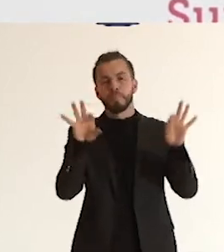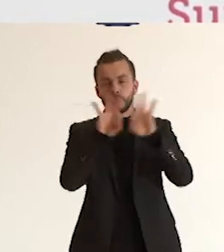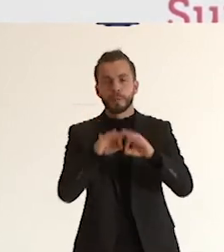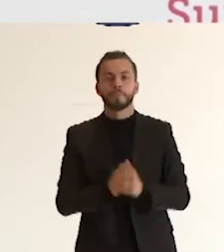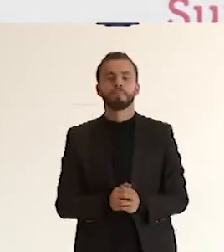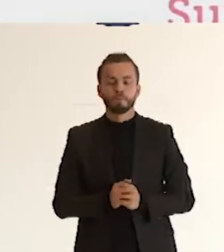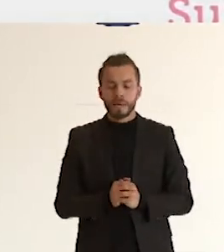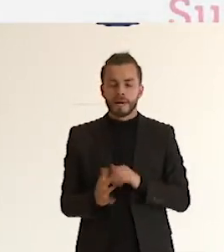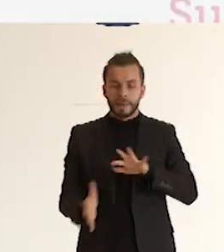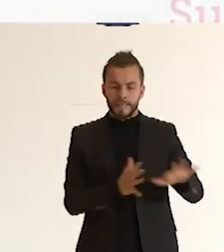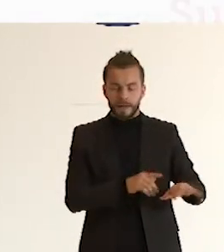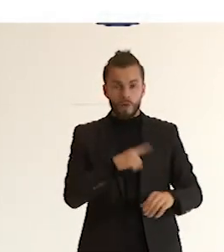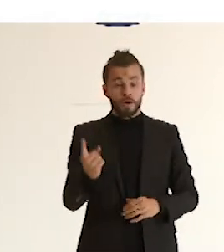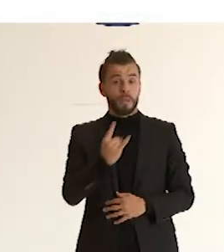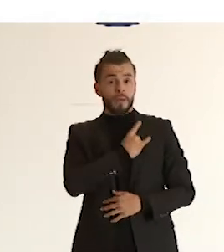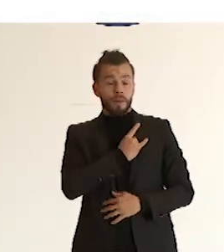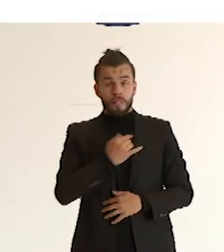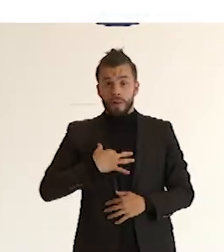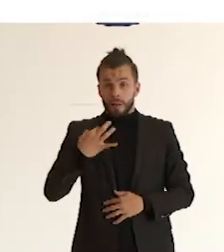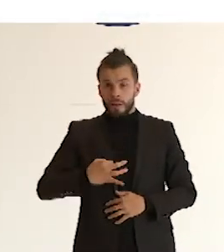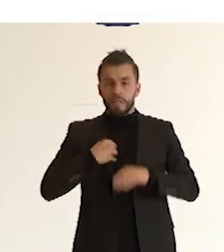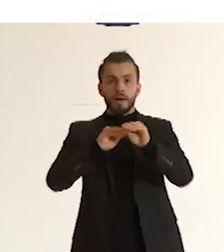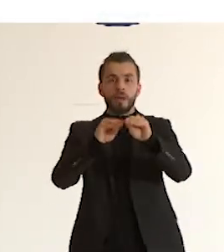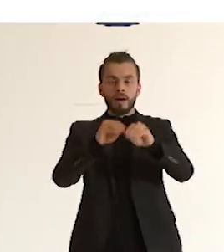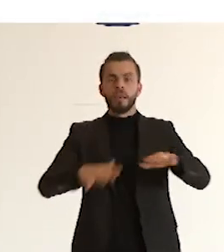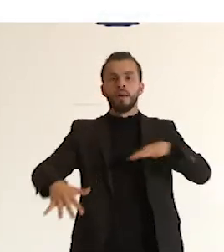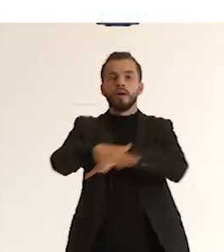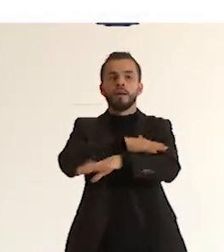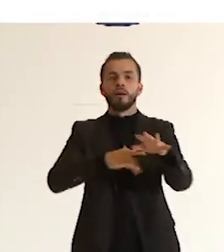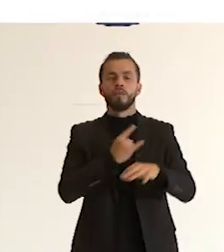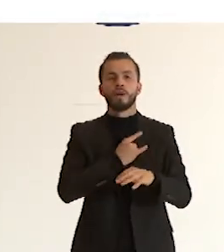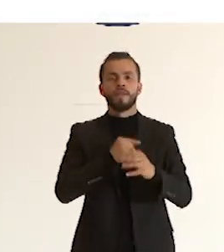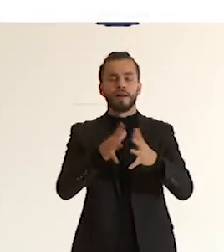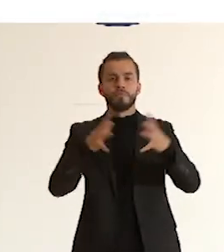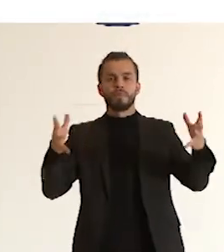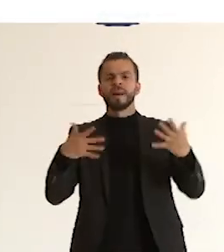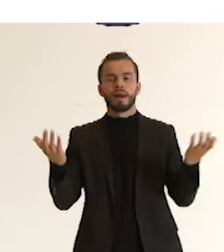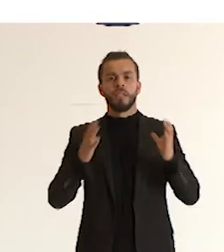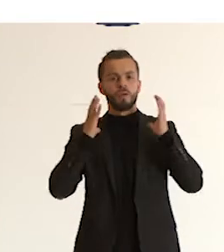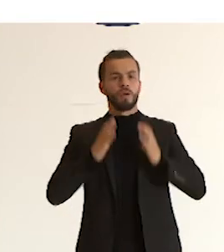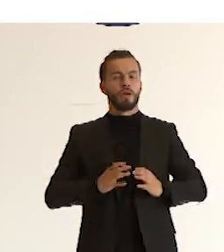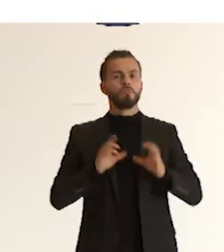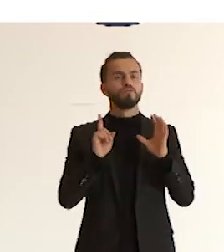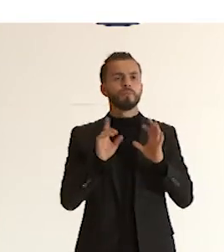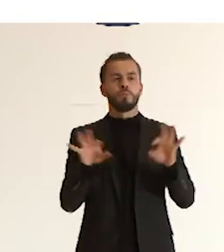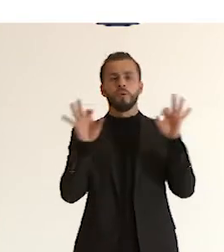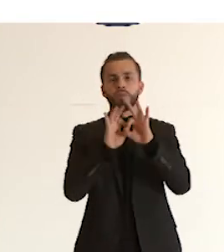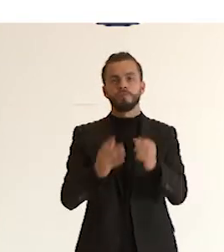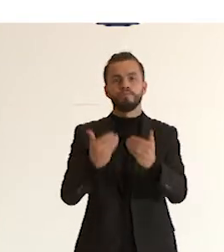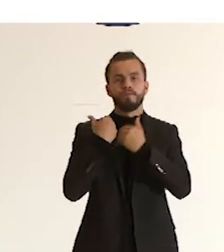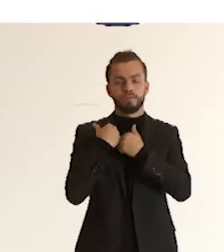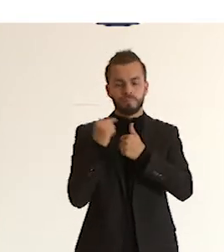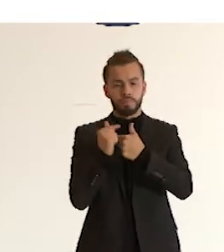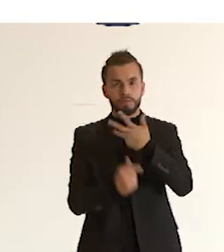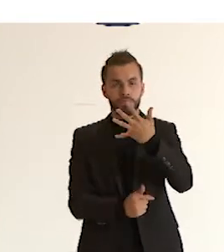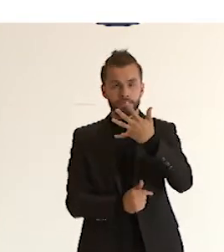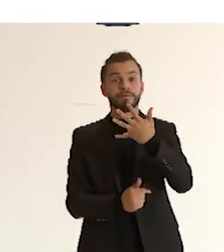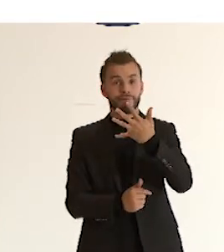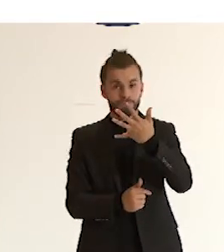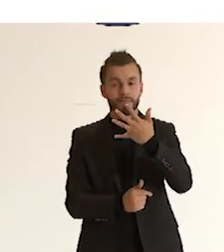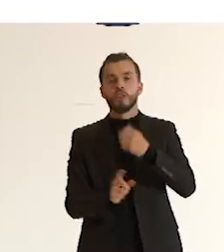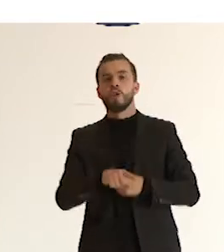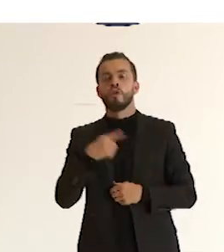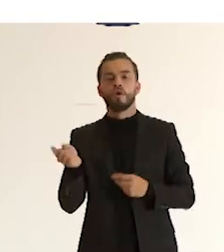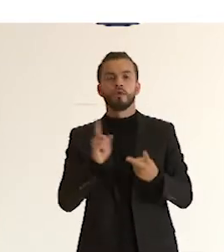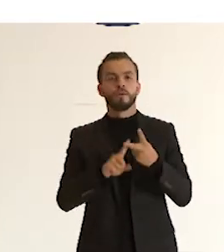de la universidad comprende la formación de profesionales socialmente responsables que digamos se vincula a lo que acabo de presentar la ética